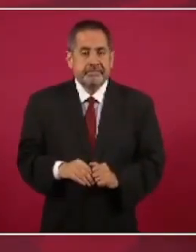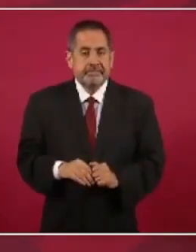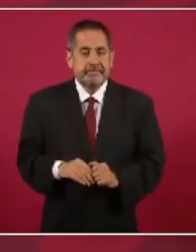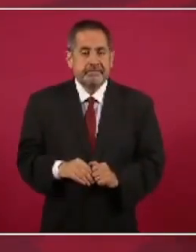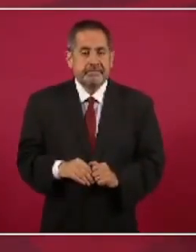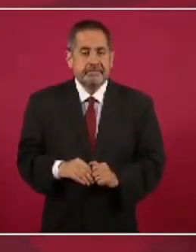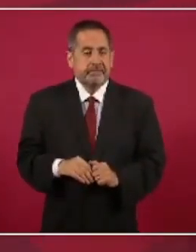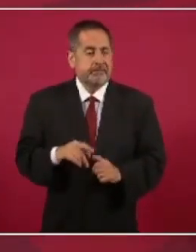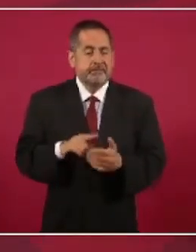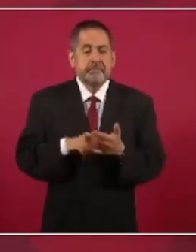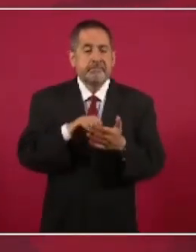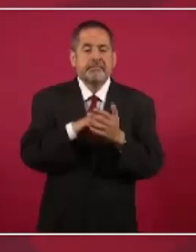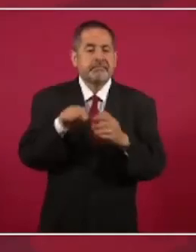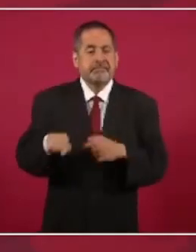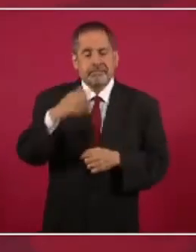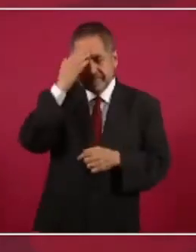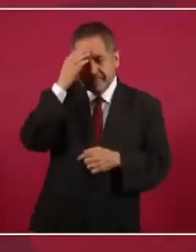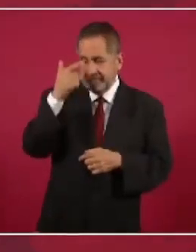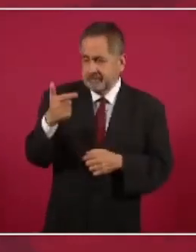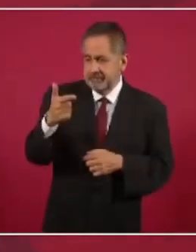en el caso de García Luna,